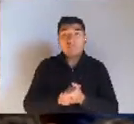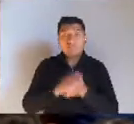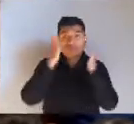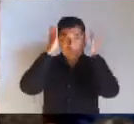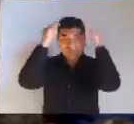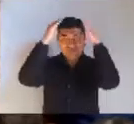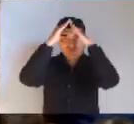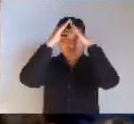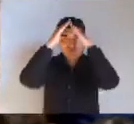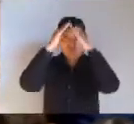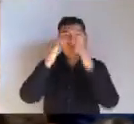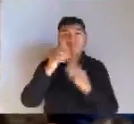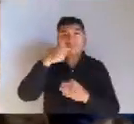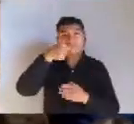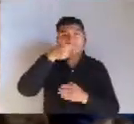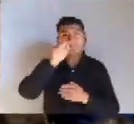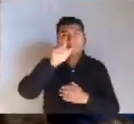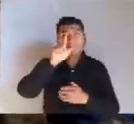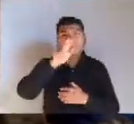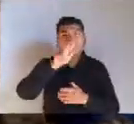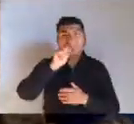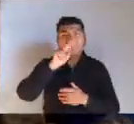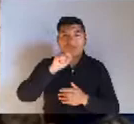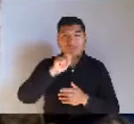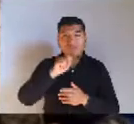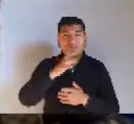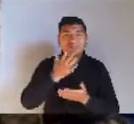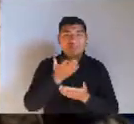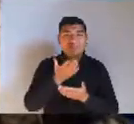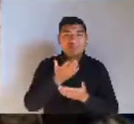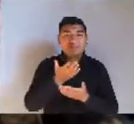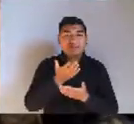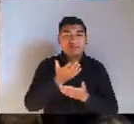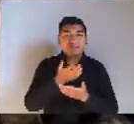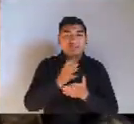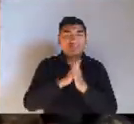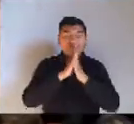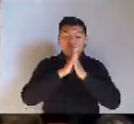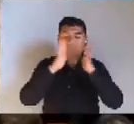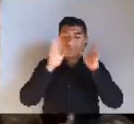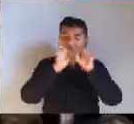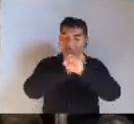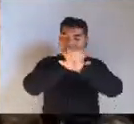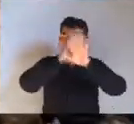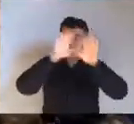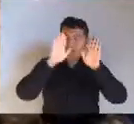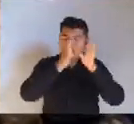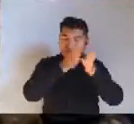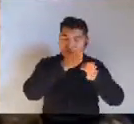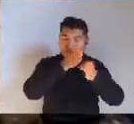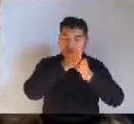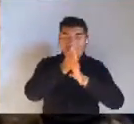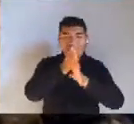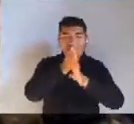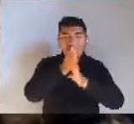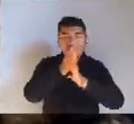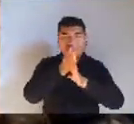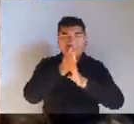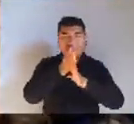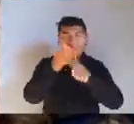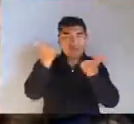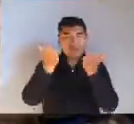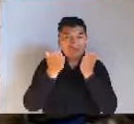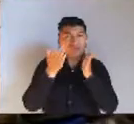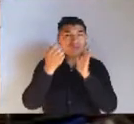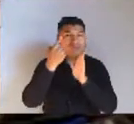Monseñor Percy Galván, obispo de la prelatura de Corocoro, es muy claro, preciso y concreto. Nos los da a